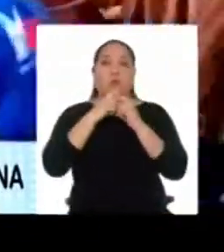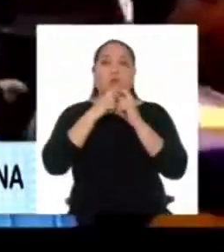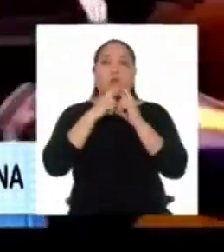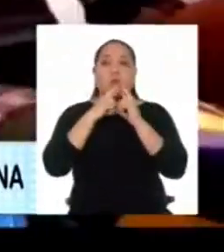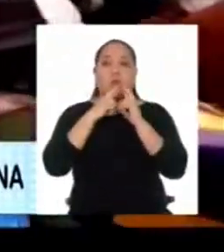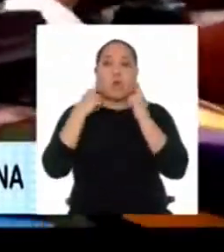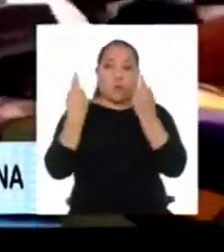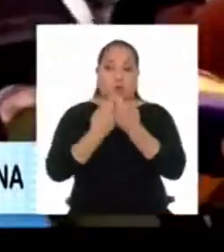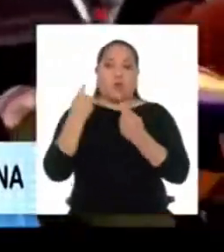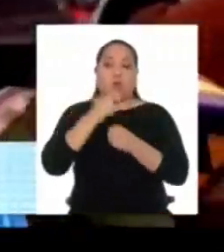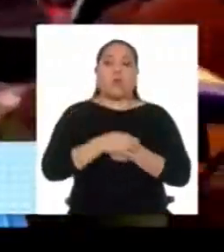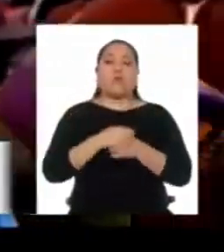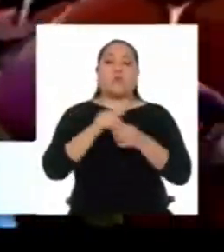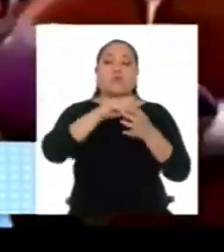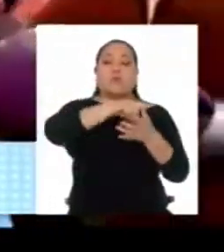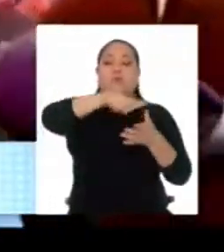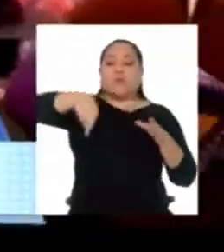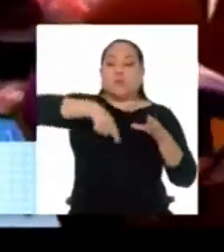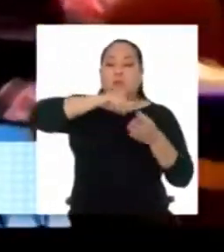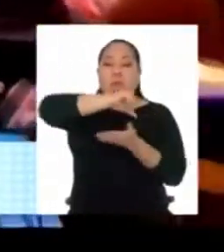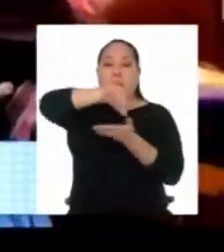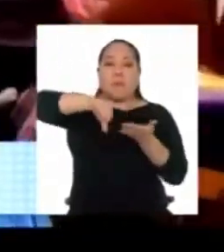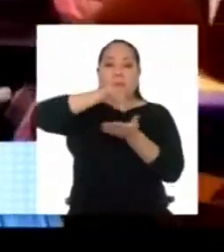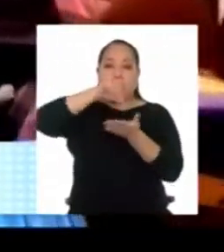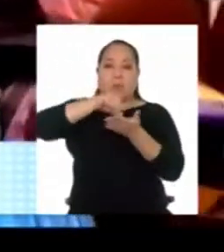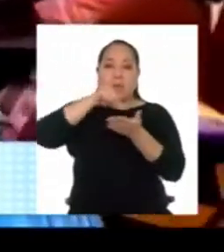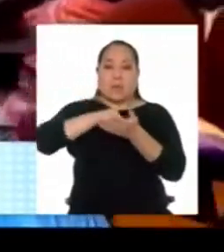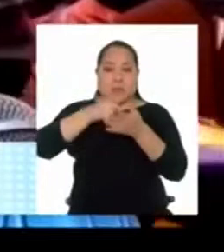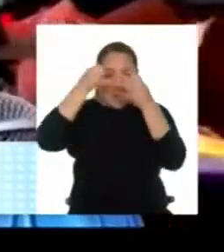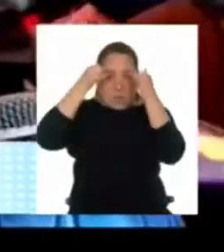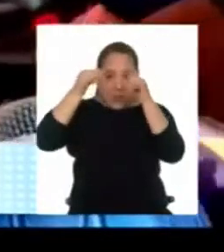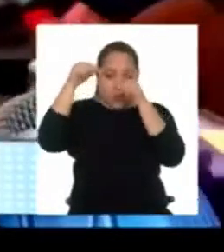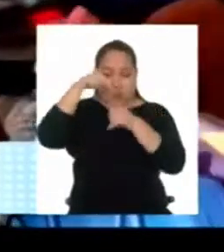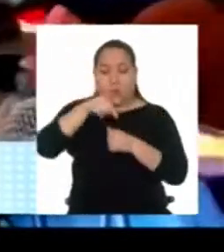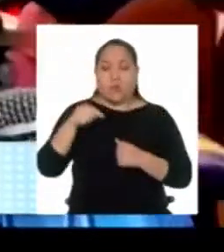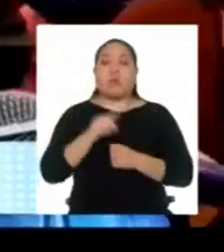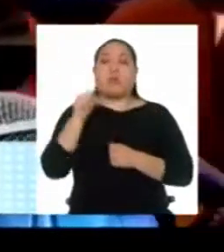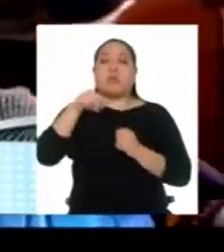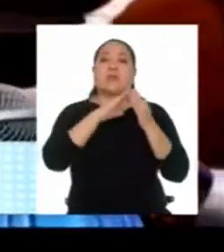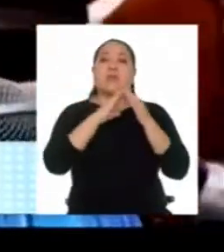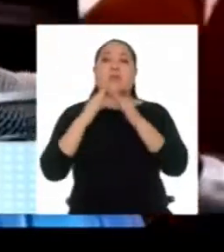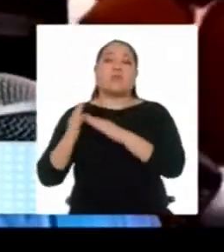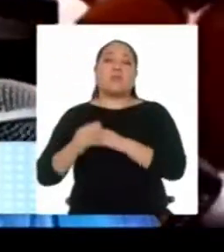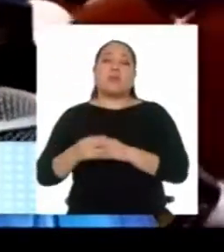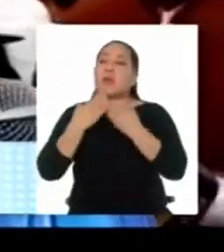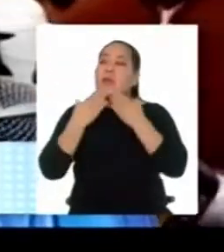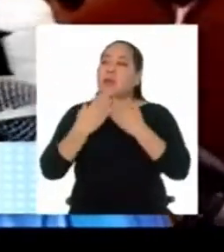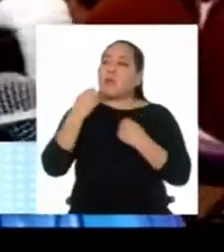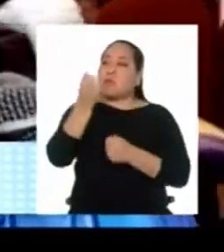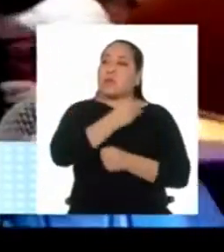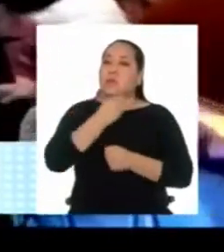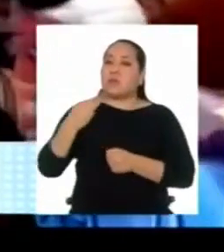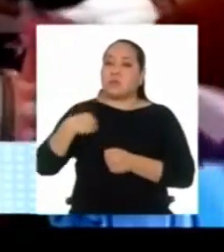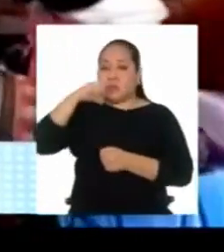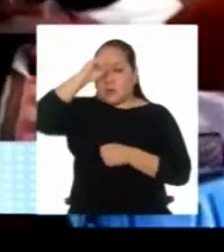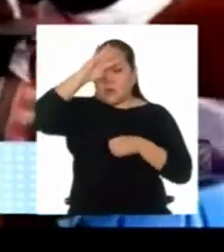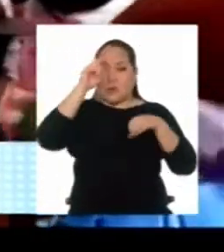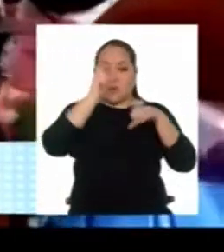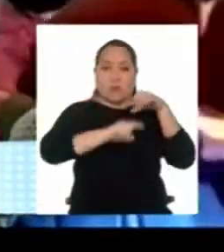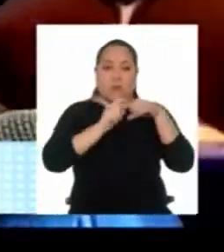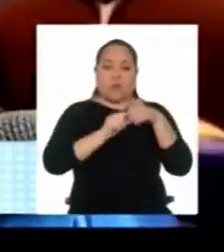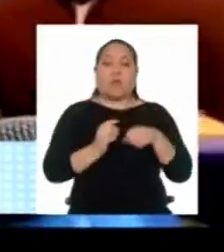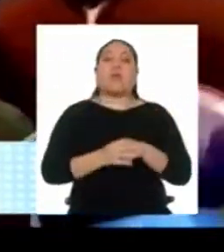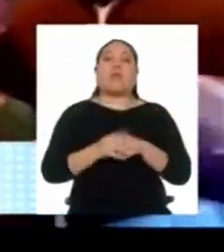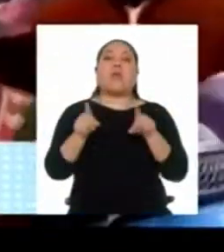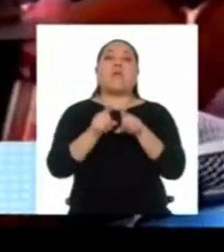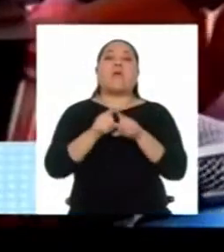de la ciudad. Estamos satisfechos de la reunión. Tengo que destacar la presencia del ministro de Energía y Minas, la presencia de la ministra de